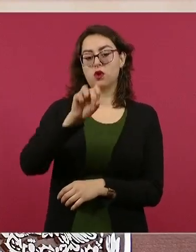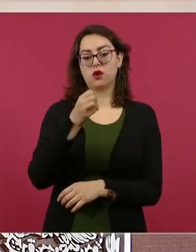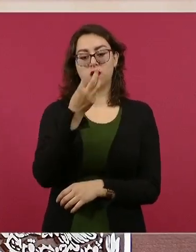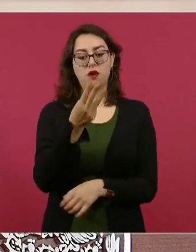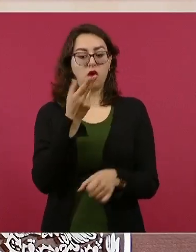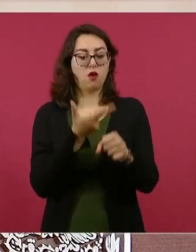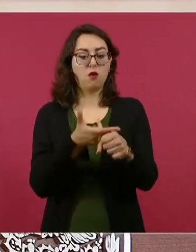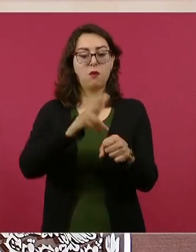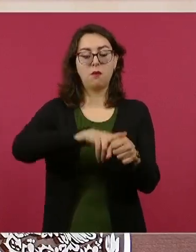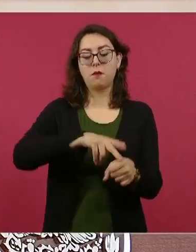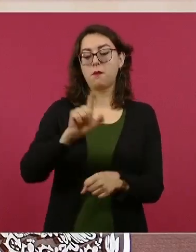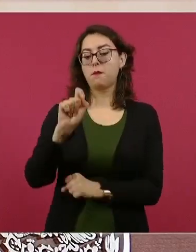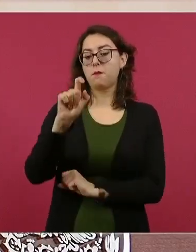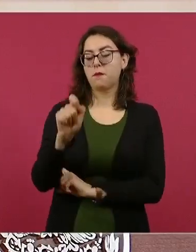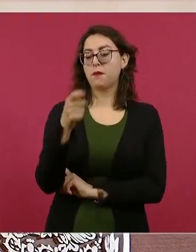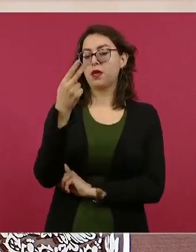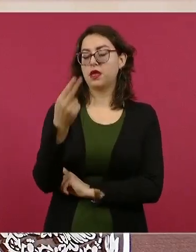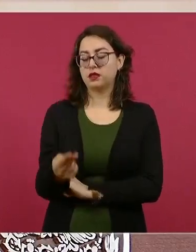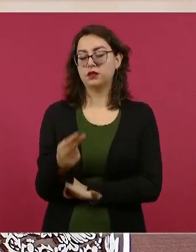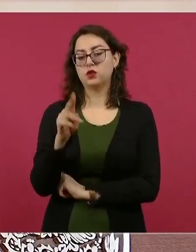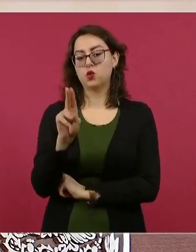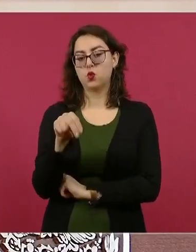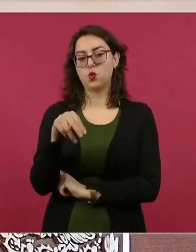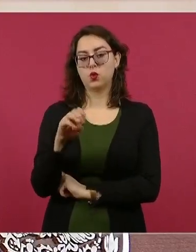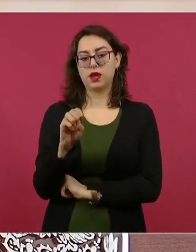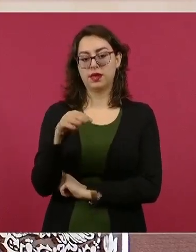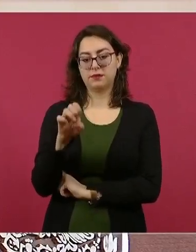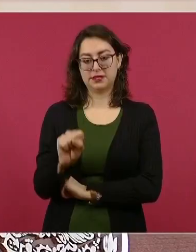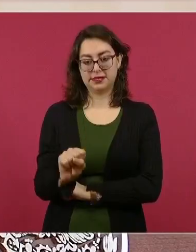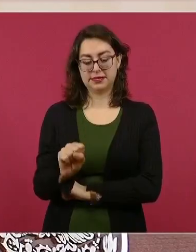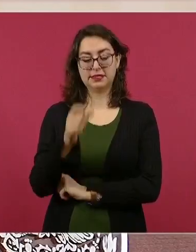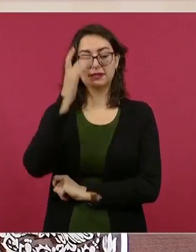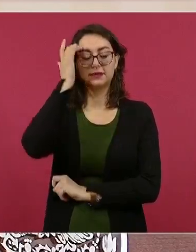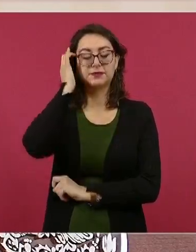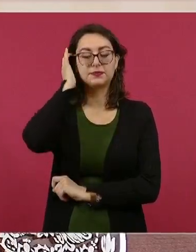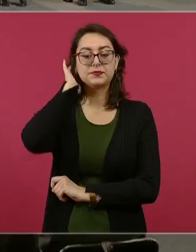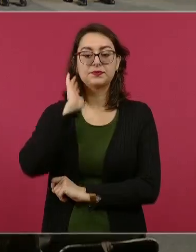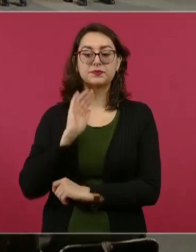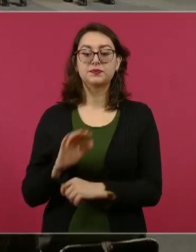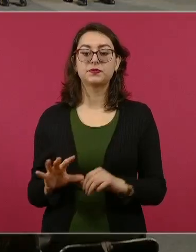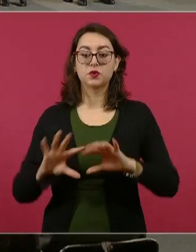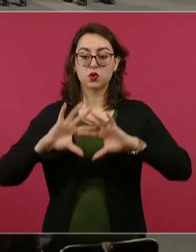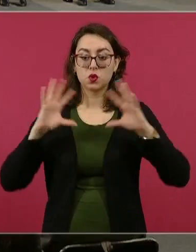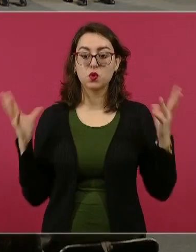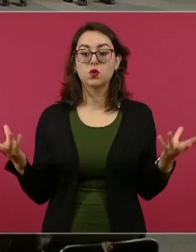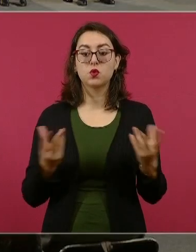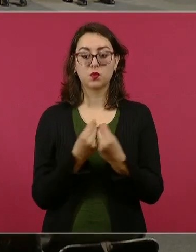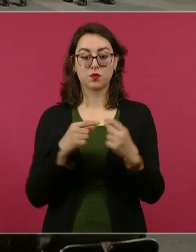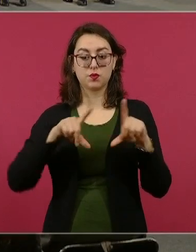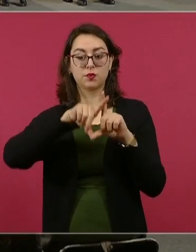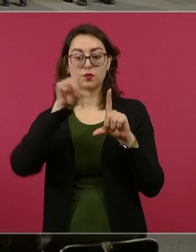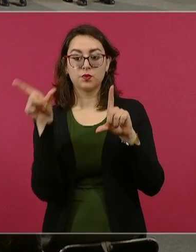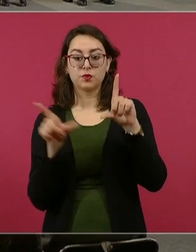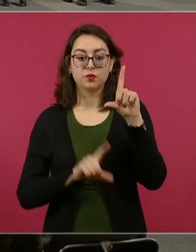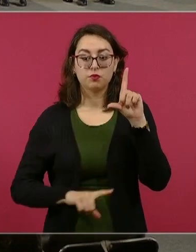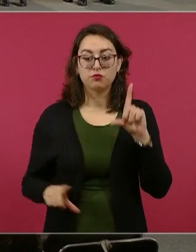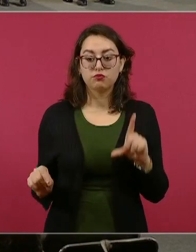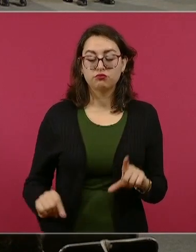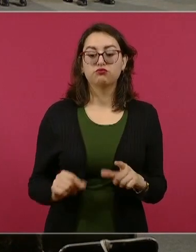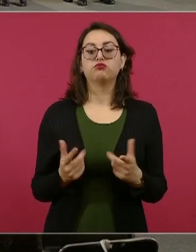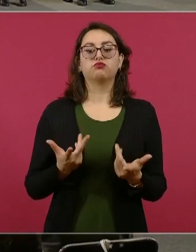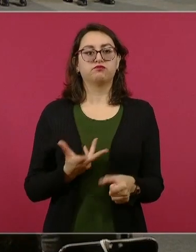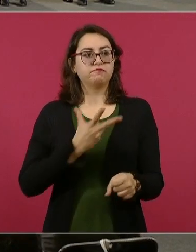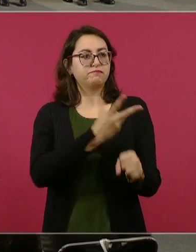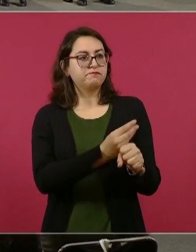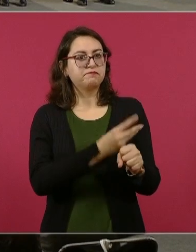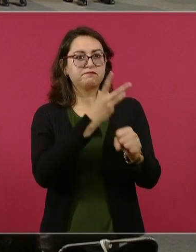22 unidades de especialidades médicas. En total, en todo el país se han realizado obras de